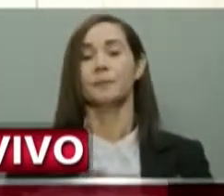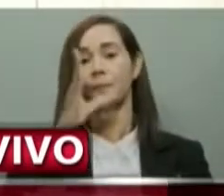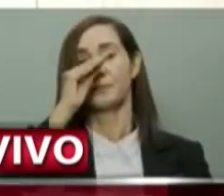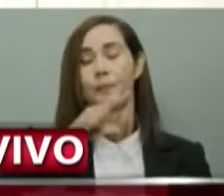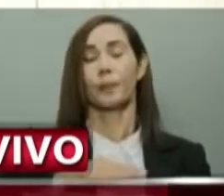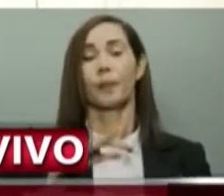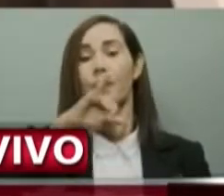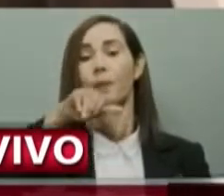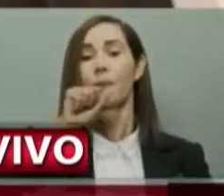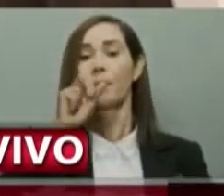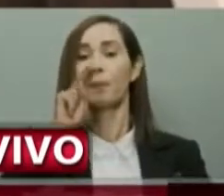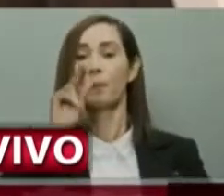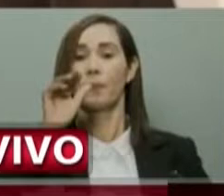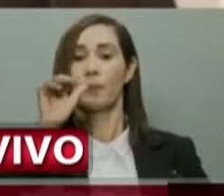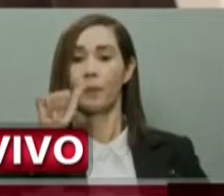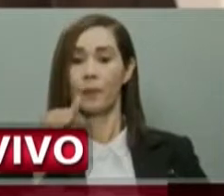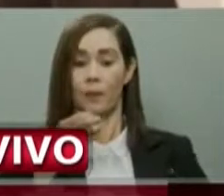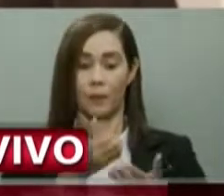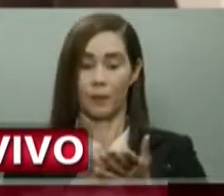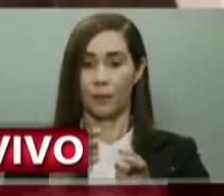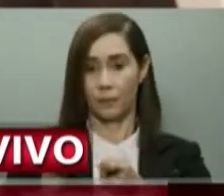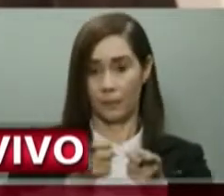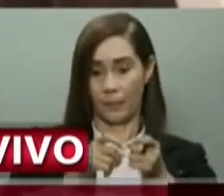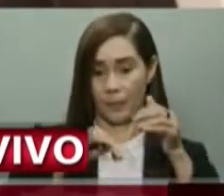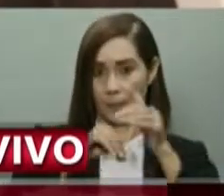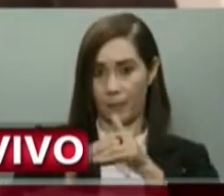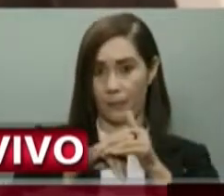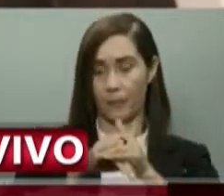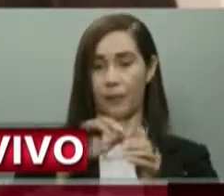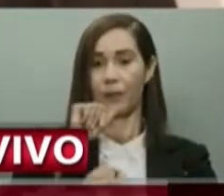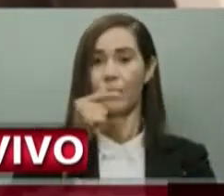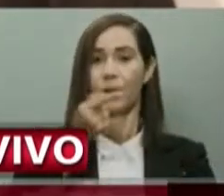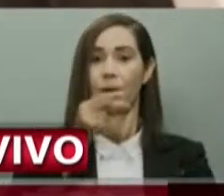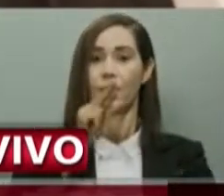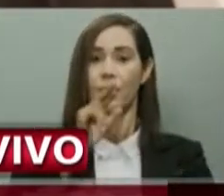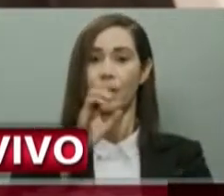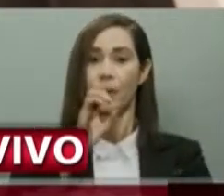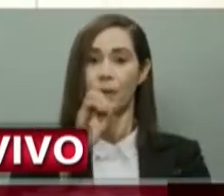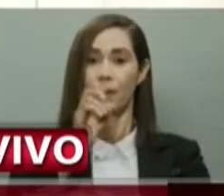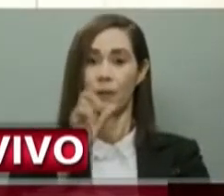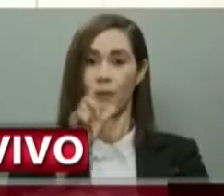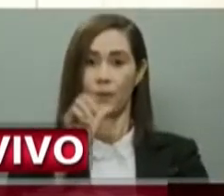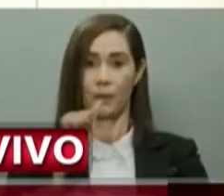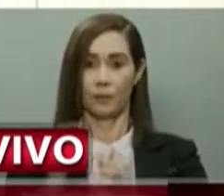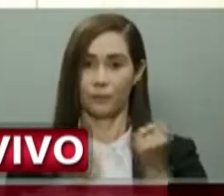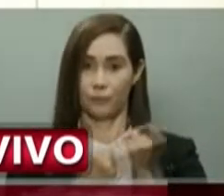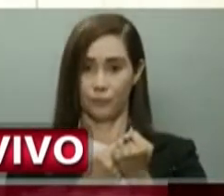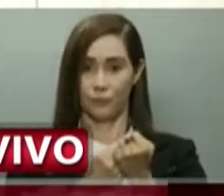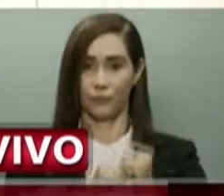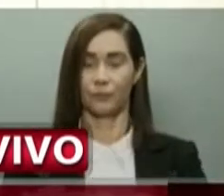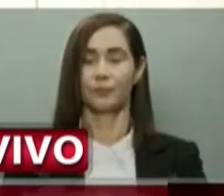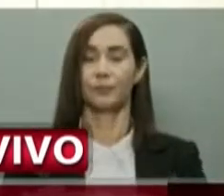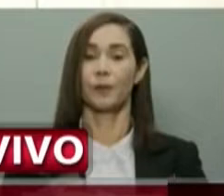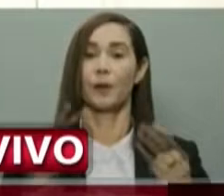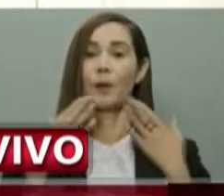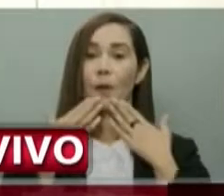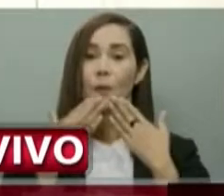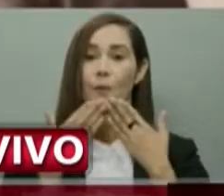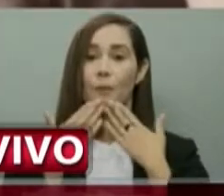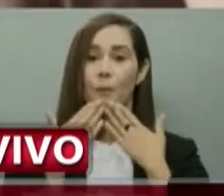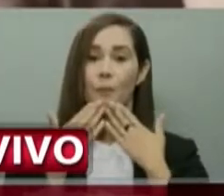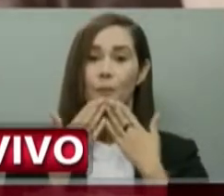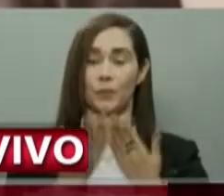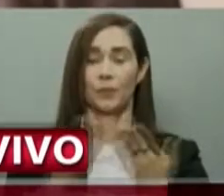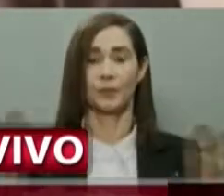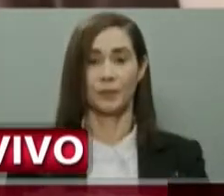Señor Juan Rosario, administrador del Banco Agrícola, subadministrador del Banco Agrícola. Muchísimas gracias, señor